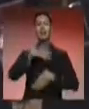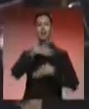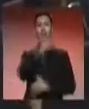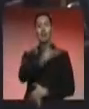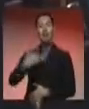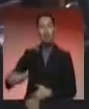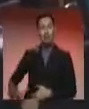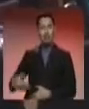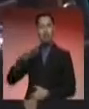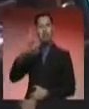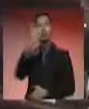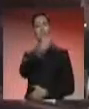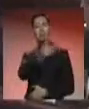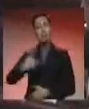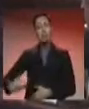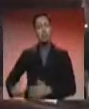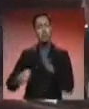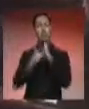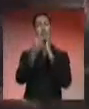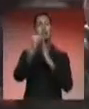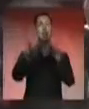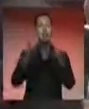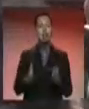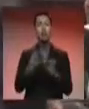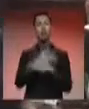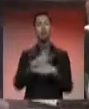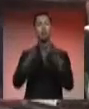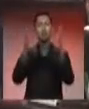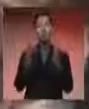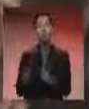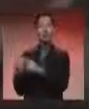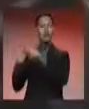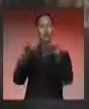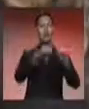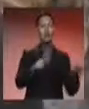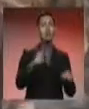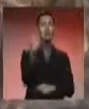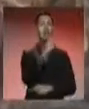presidente, vicepresidente, ministros y funcionarios que lo requieran.